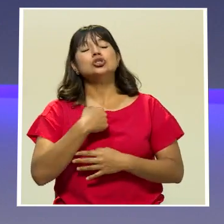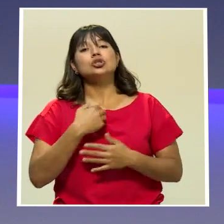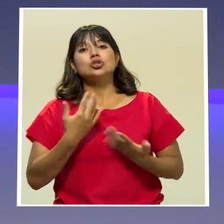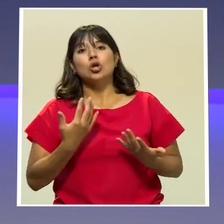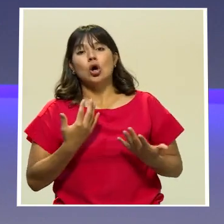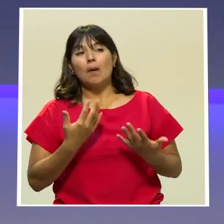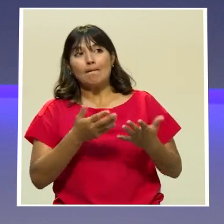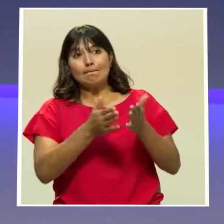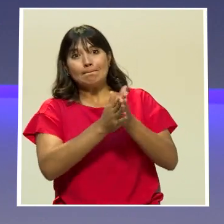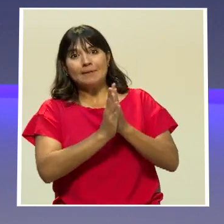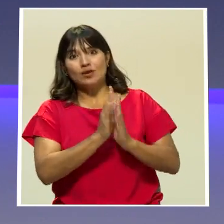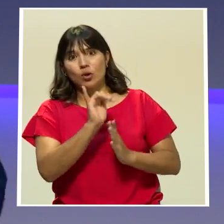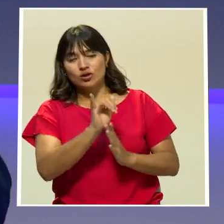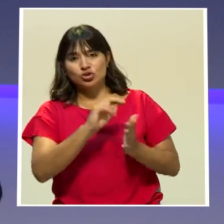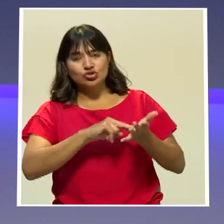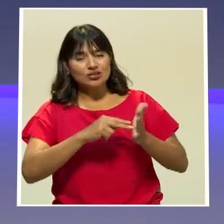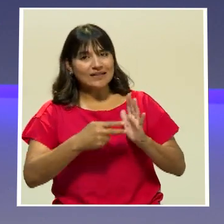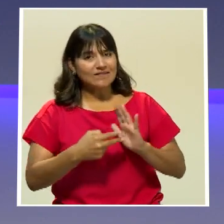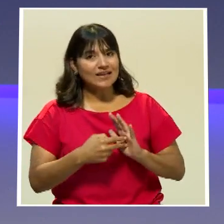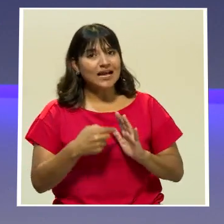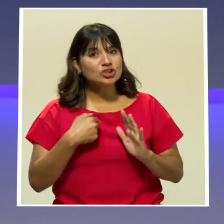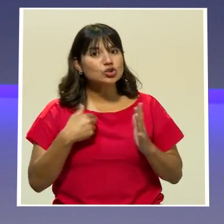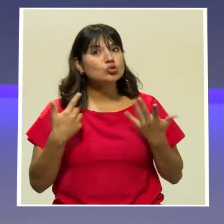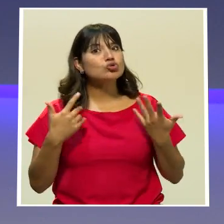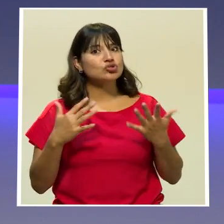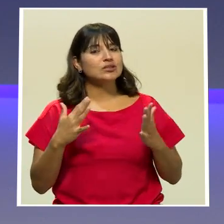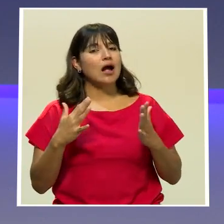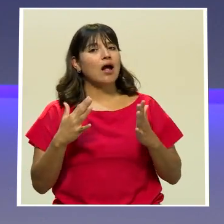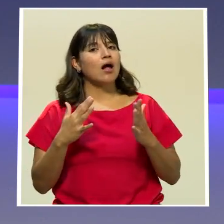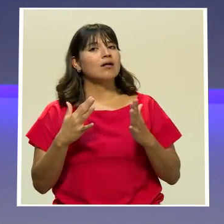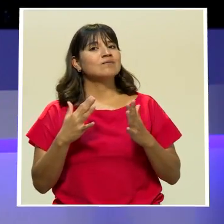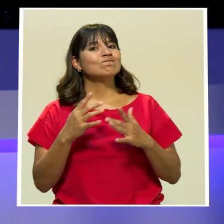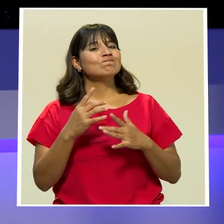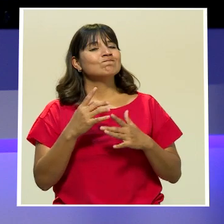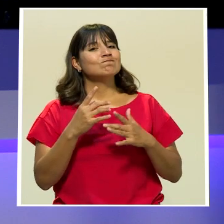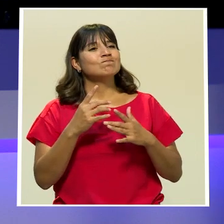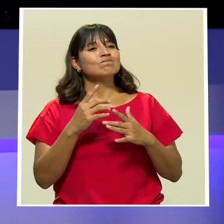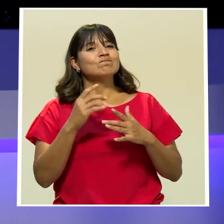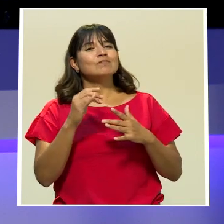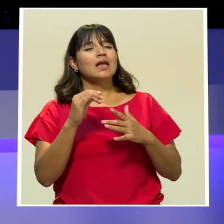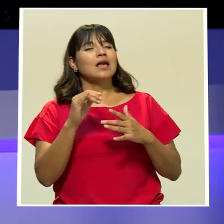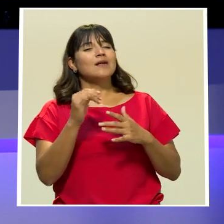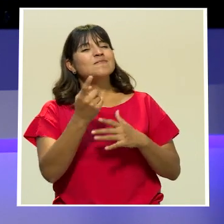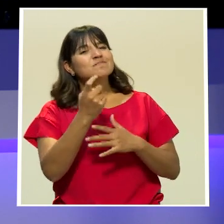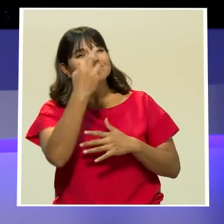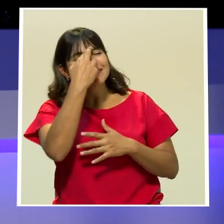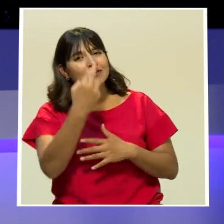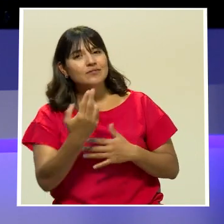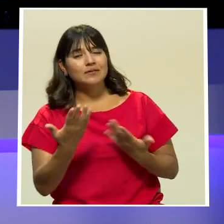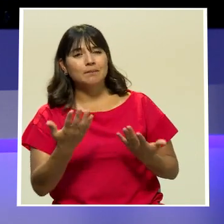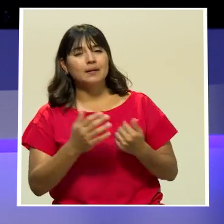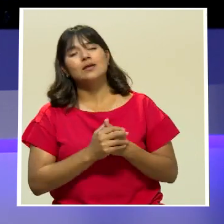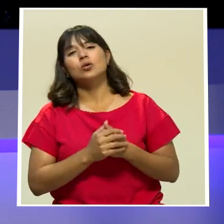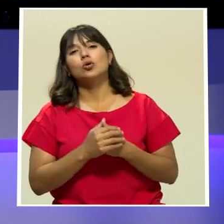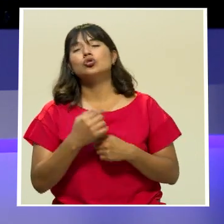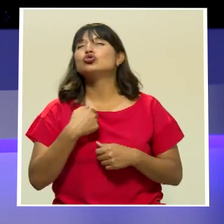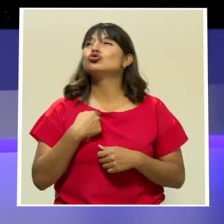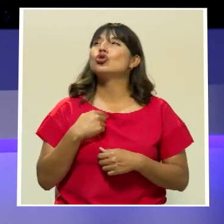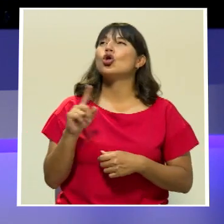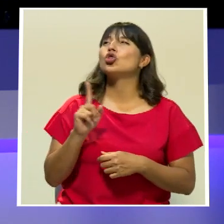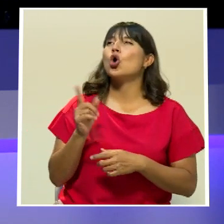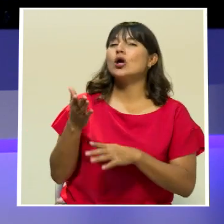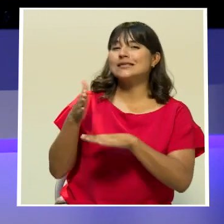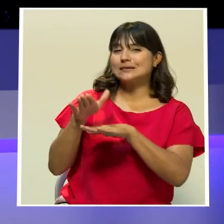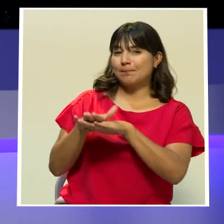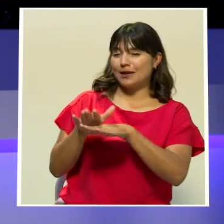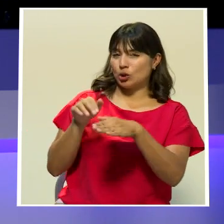ya, ¿verdad?, estoy rozando esos límites. Yo creo que más que buscar, porque además yo no soy experto en este tipo de cosas,